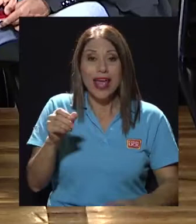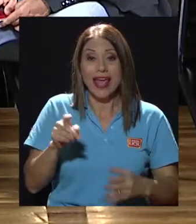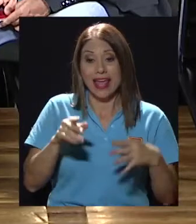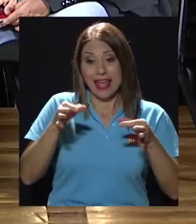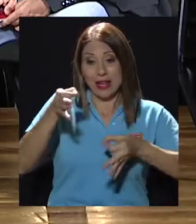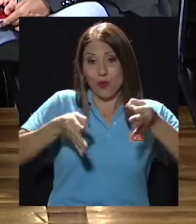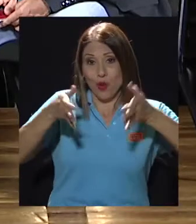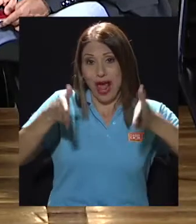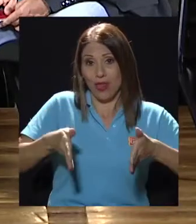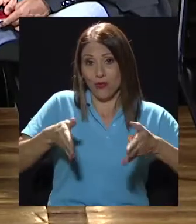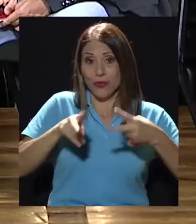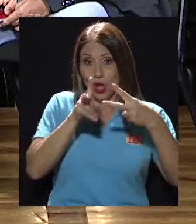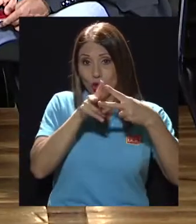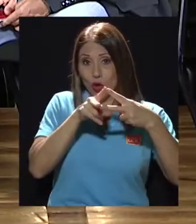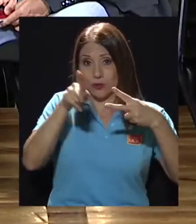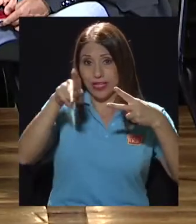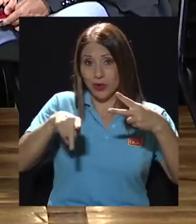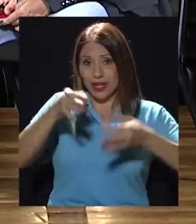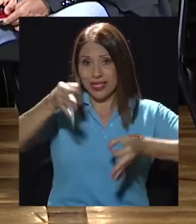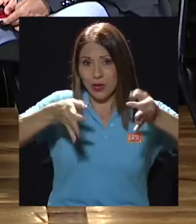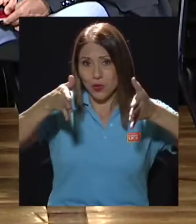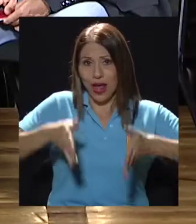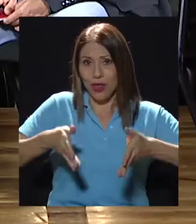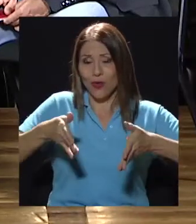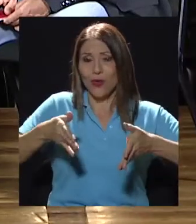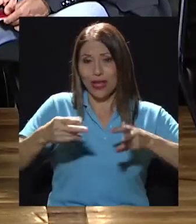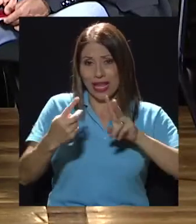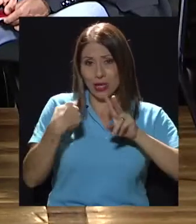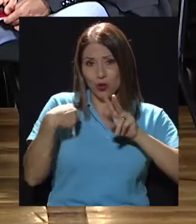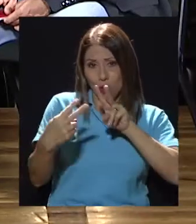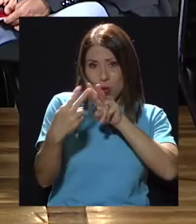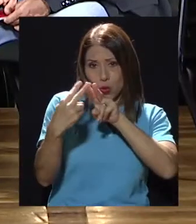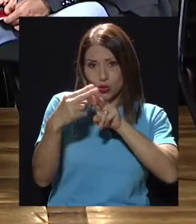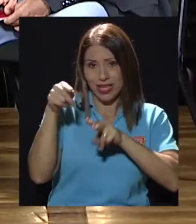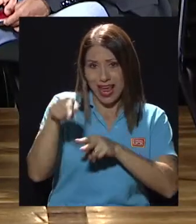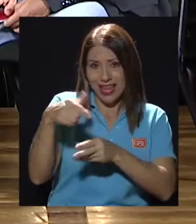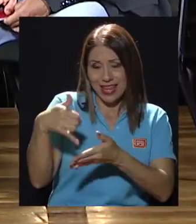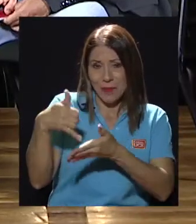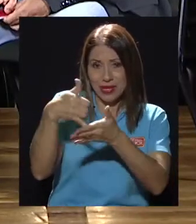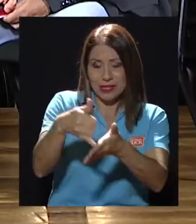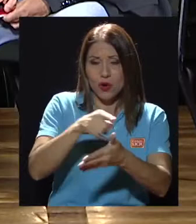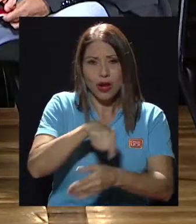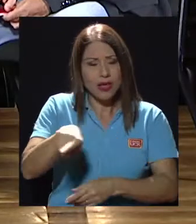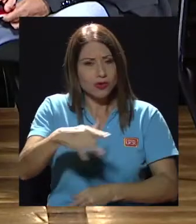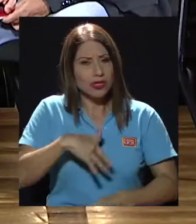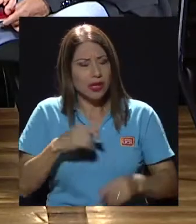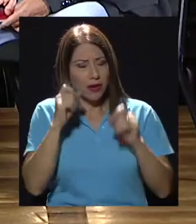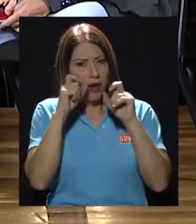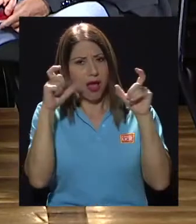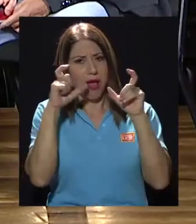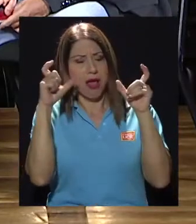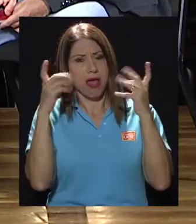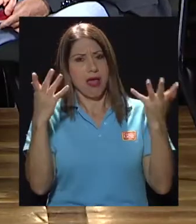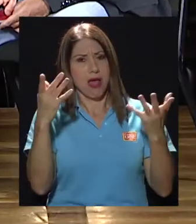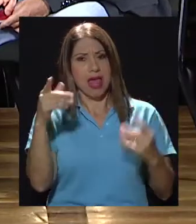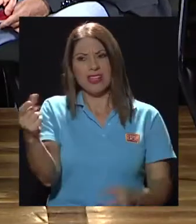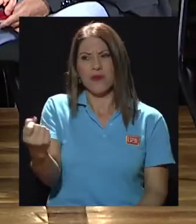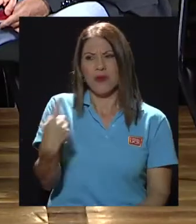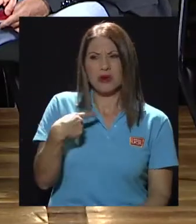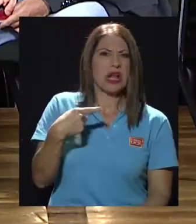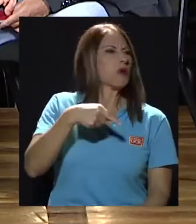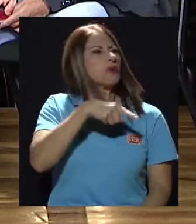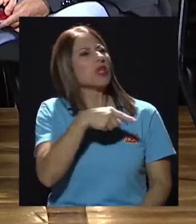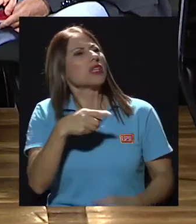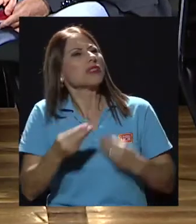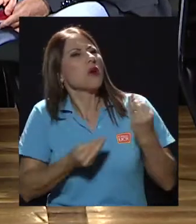que logré conocer ahí en la premiación, pues estaban muy impresionados porque me estaban... preguntaron cómo grabamos y dónde